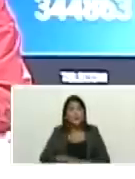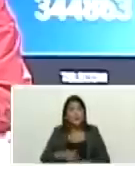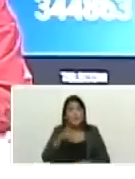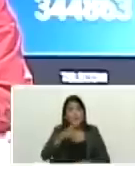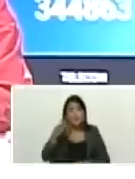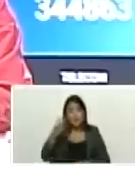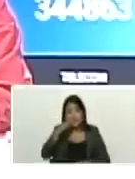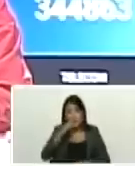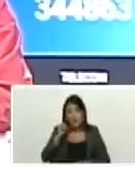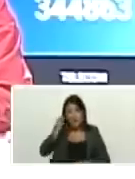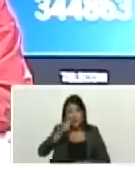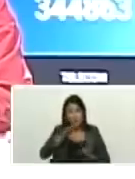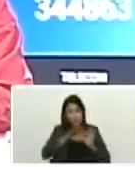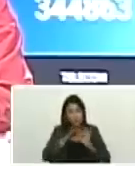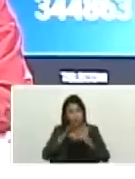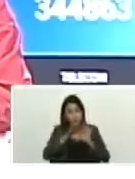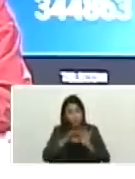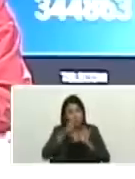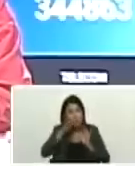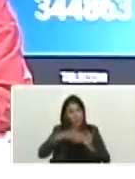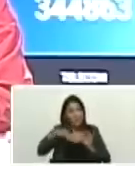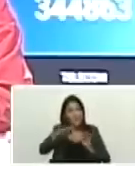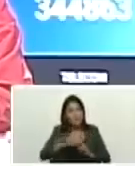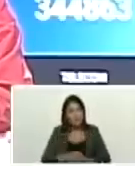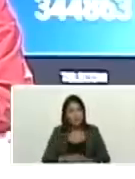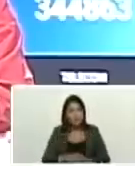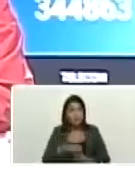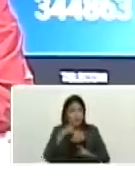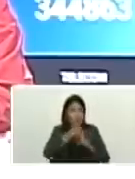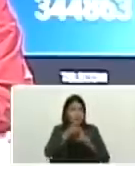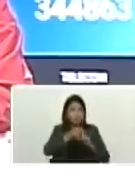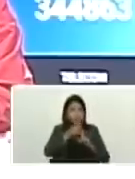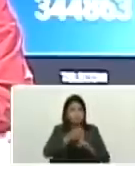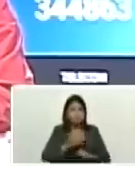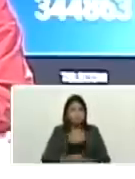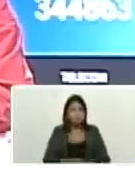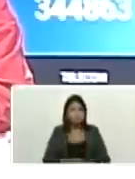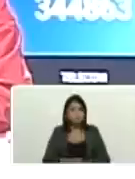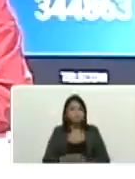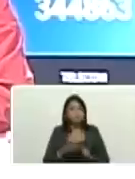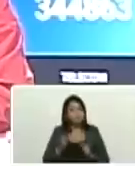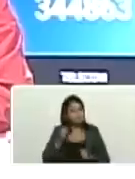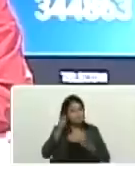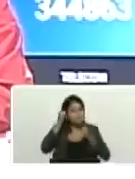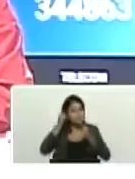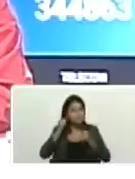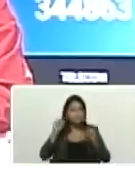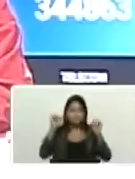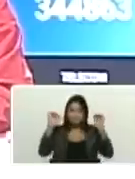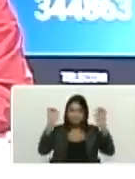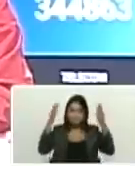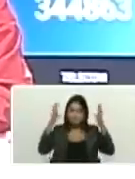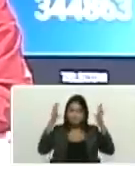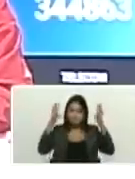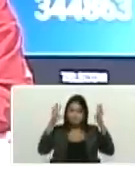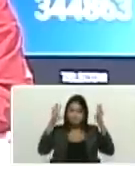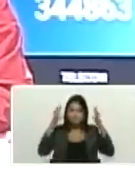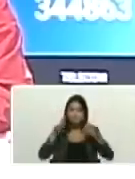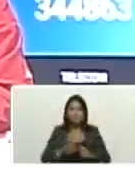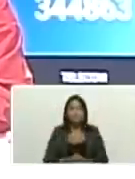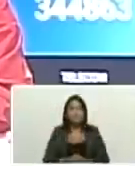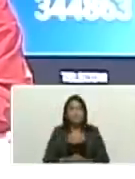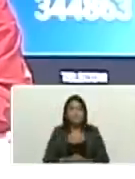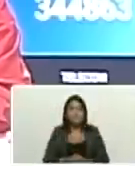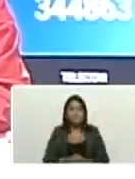años de unión popular, de batalla y de victoria. ¡Que viva la memoria histórica de nuestro